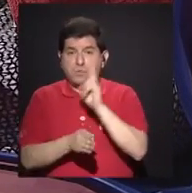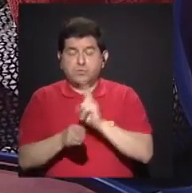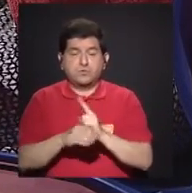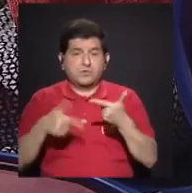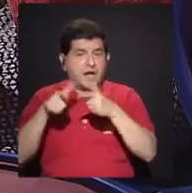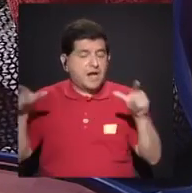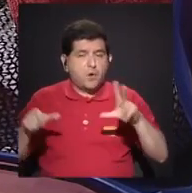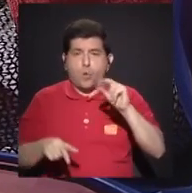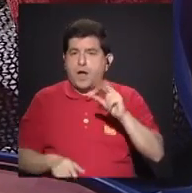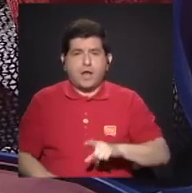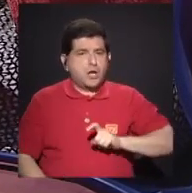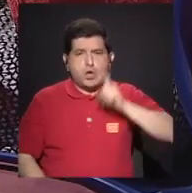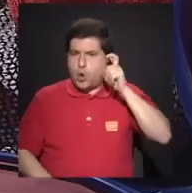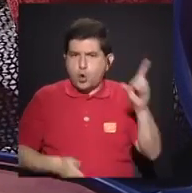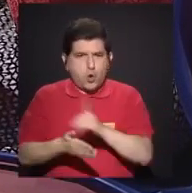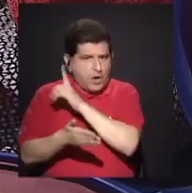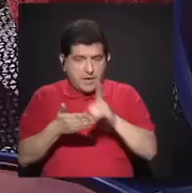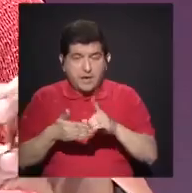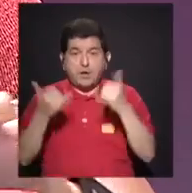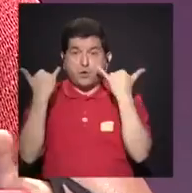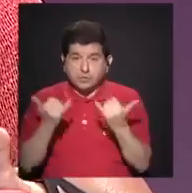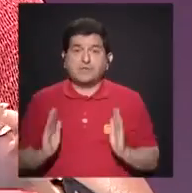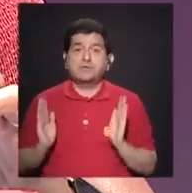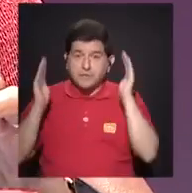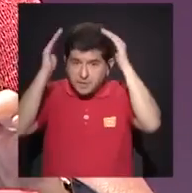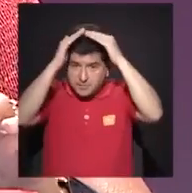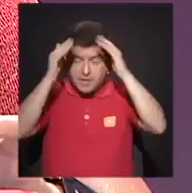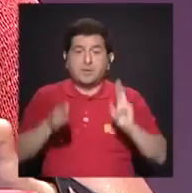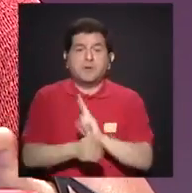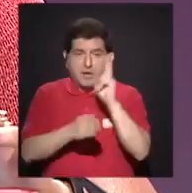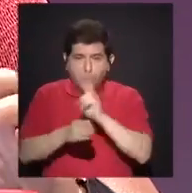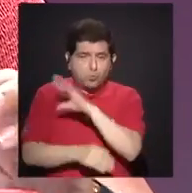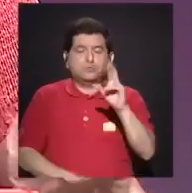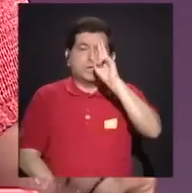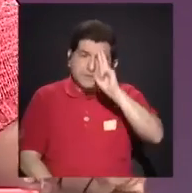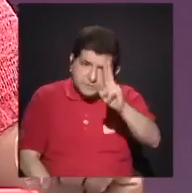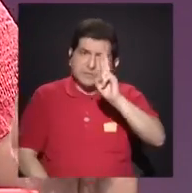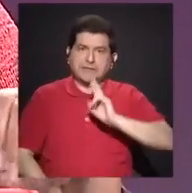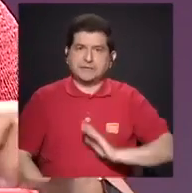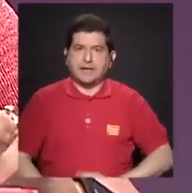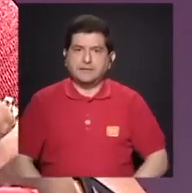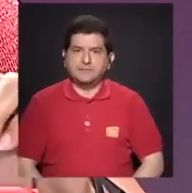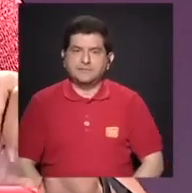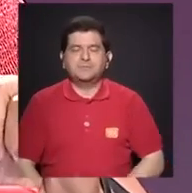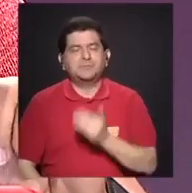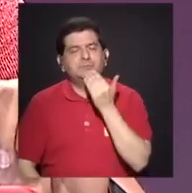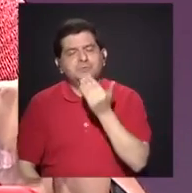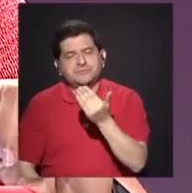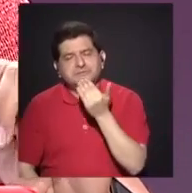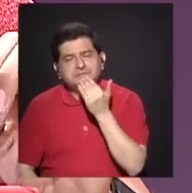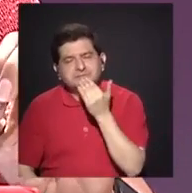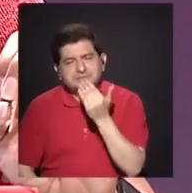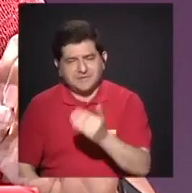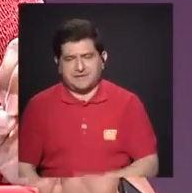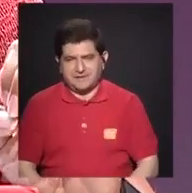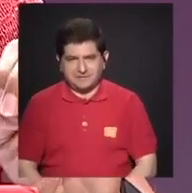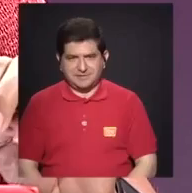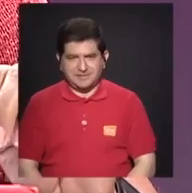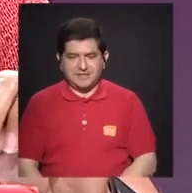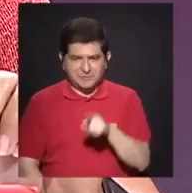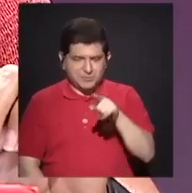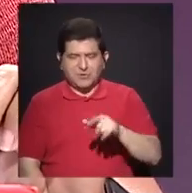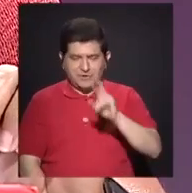Eso quiere decir que hasta el mismo Papa lo utiliza y lo respeta. Muy bien, Laura, muchas gracias. Gracias por estar